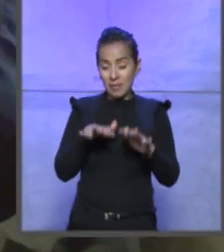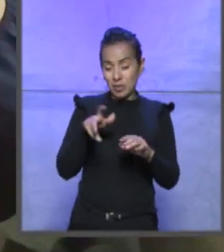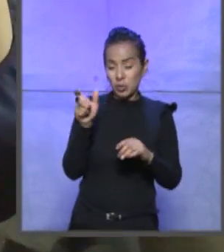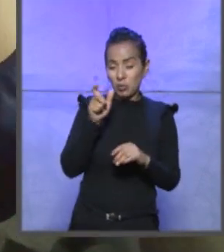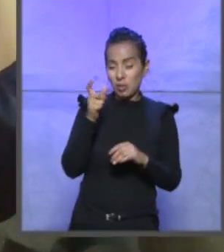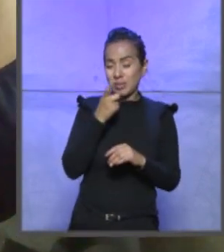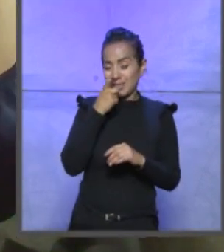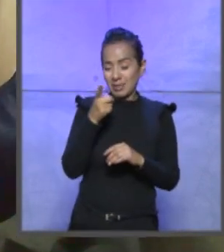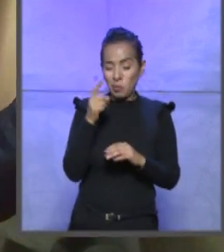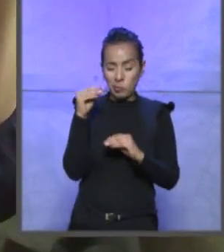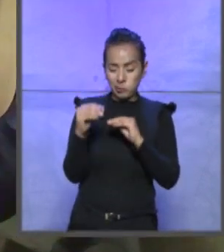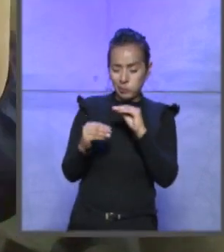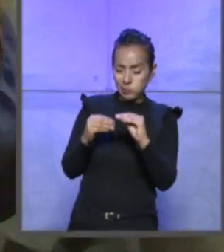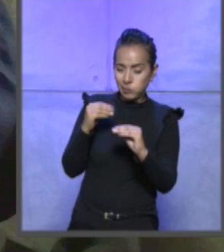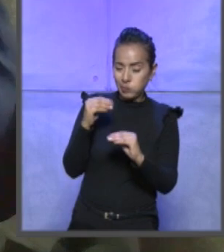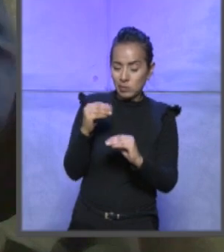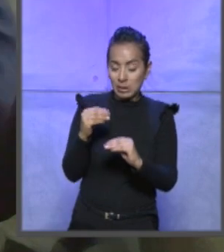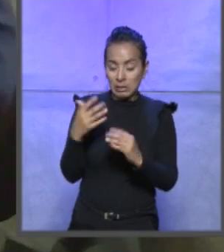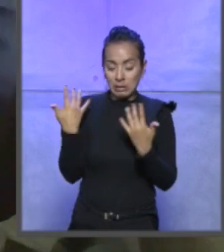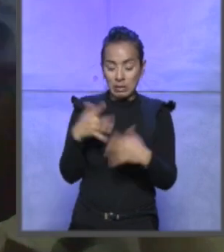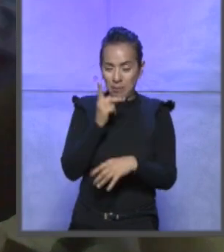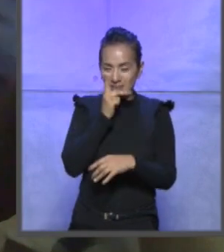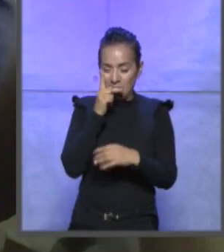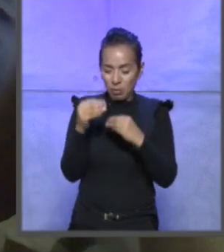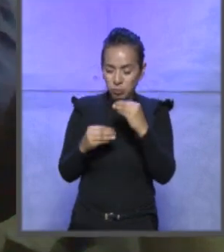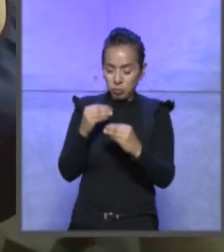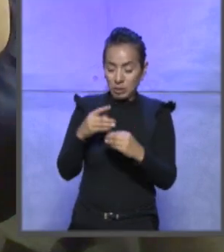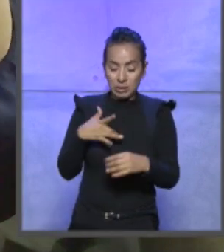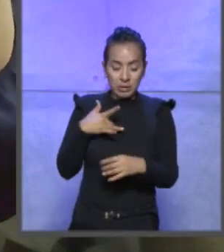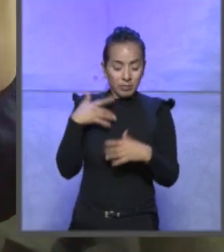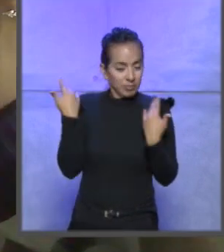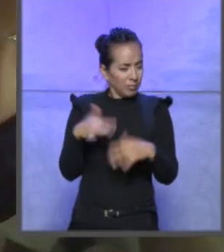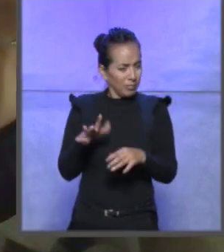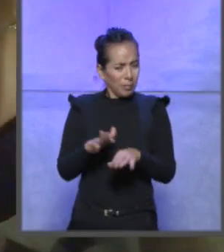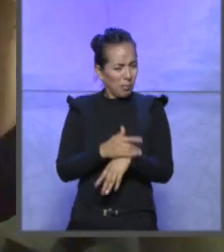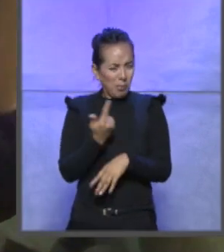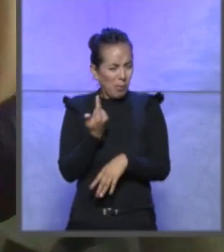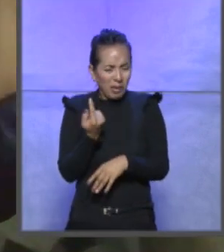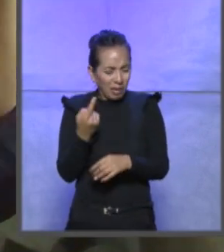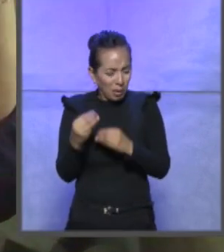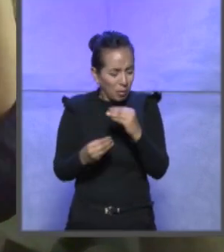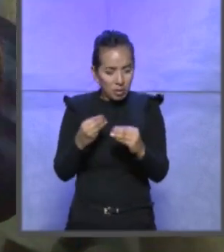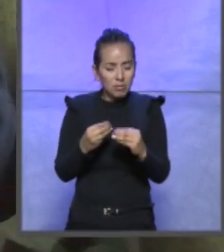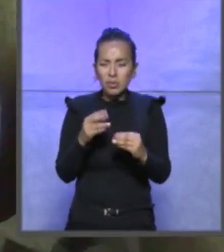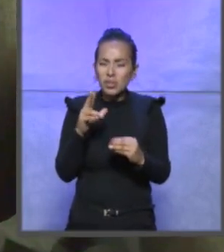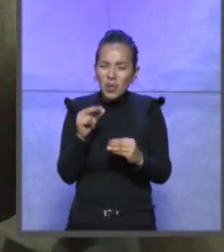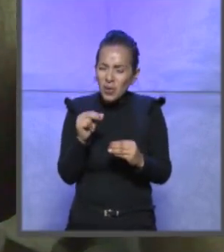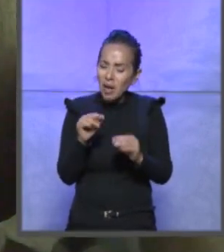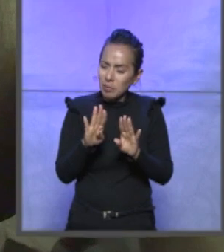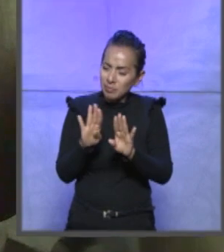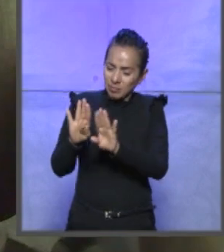veces cuando escuchamos la palabra discusión sentimos así como que un resquemor, miedo, ¿por qué vamos a discutir? No, discusión